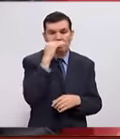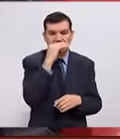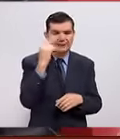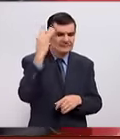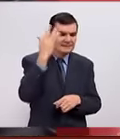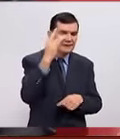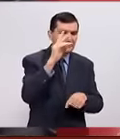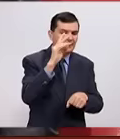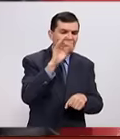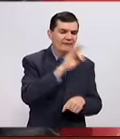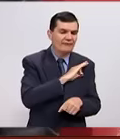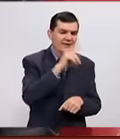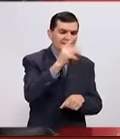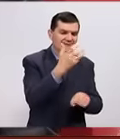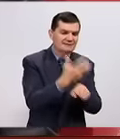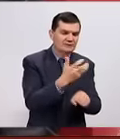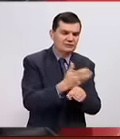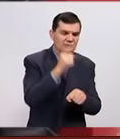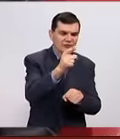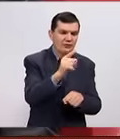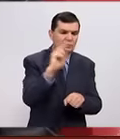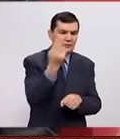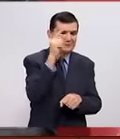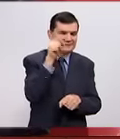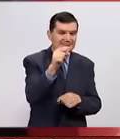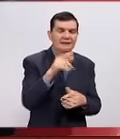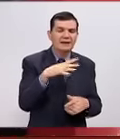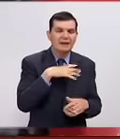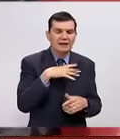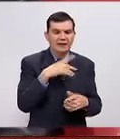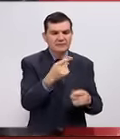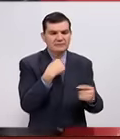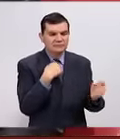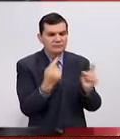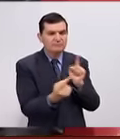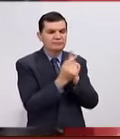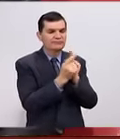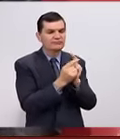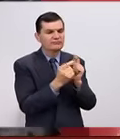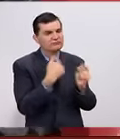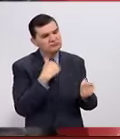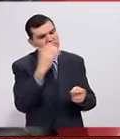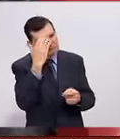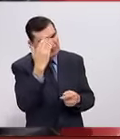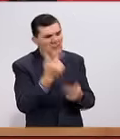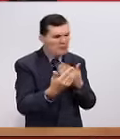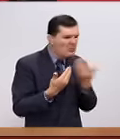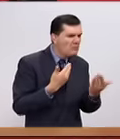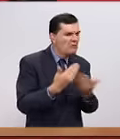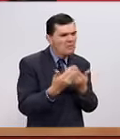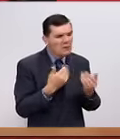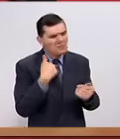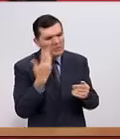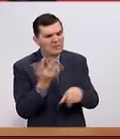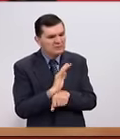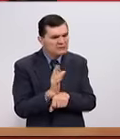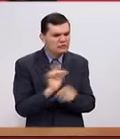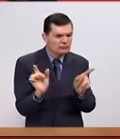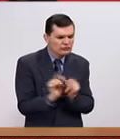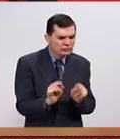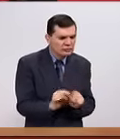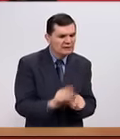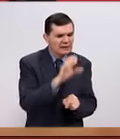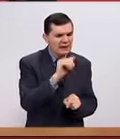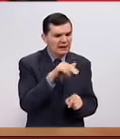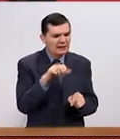Santa Fe University a Estados Unidos Entonces allá fue que nos conocimos decidimos hacer un cortometraje para